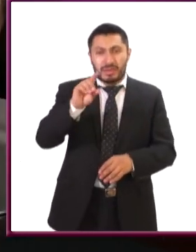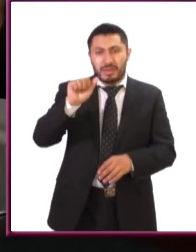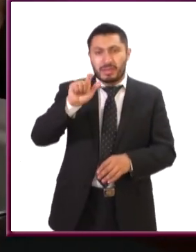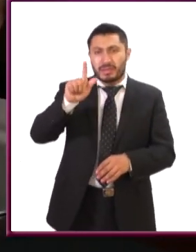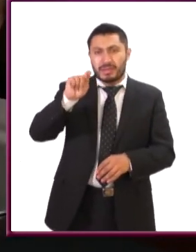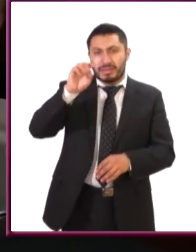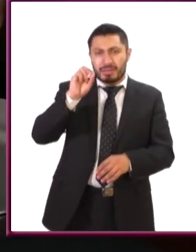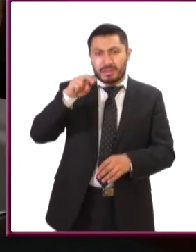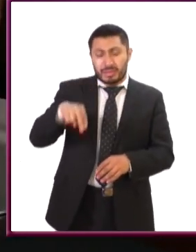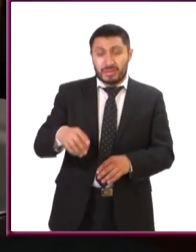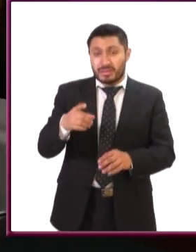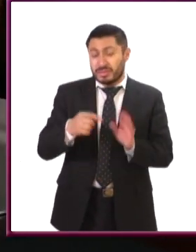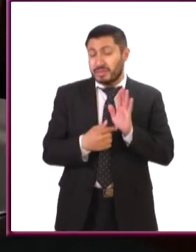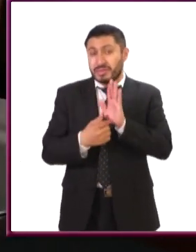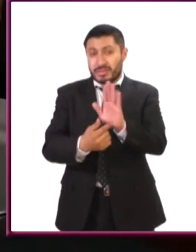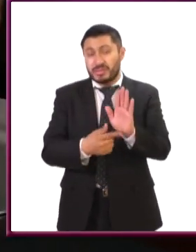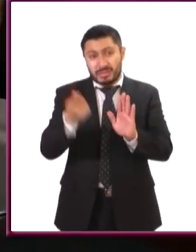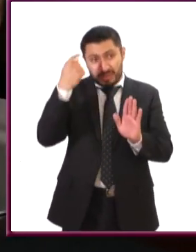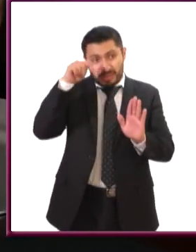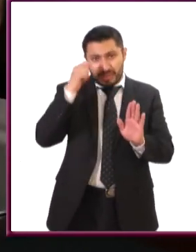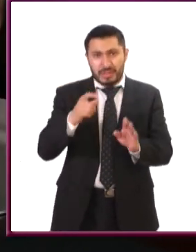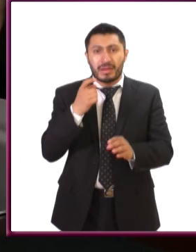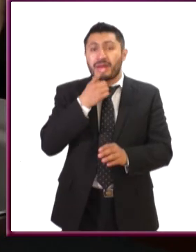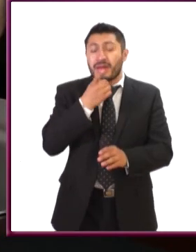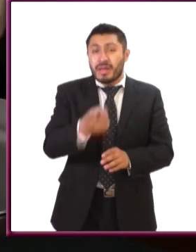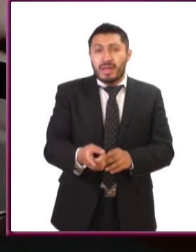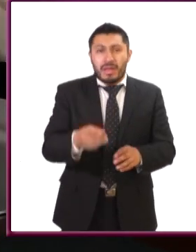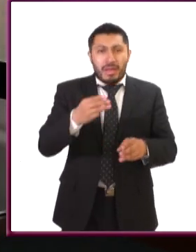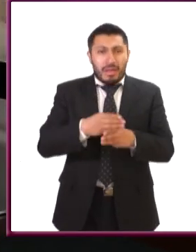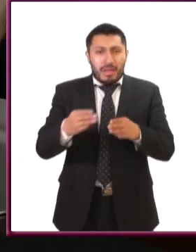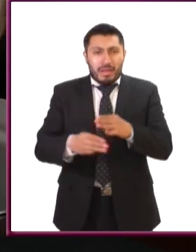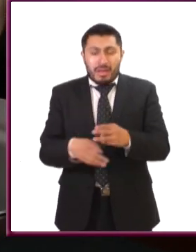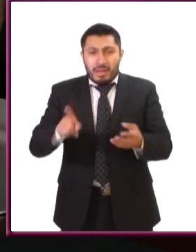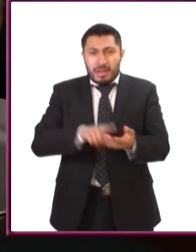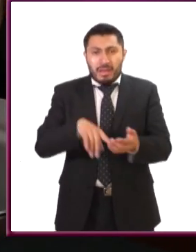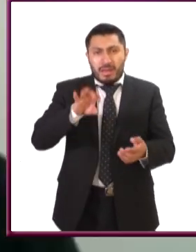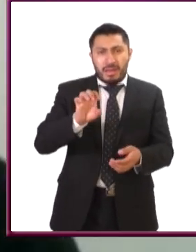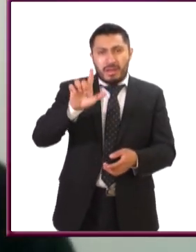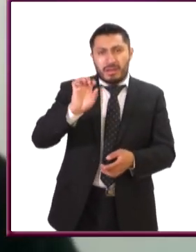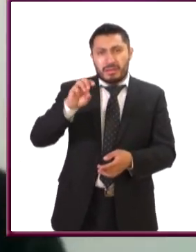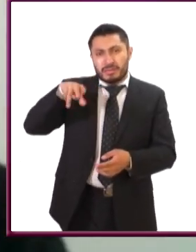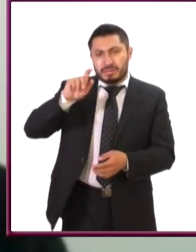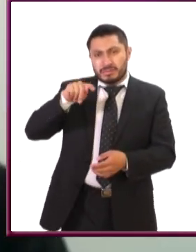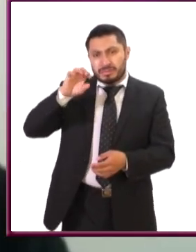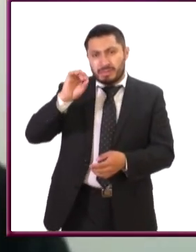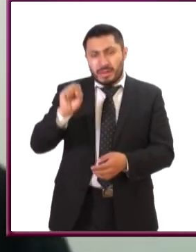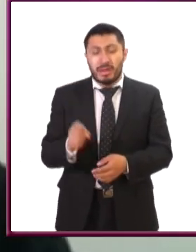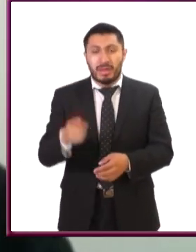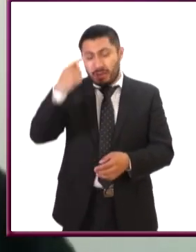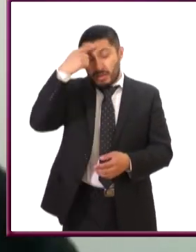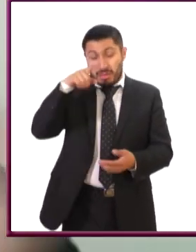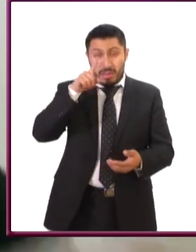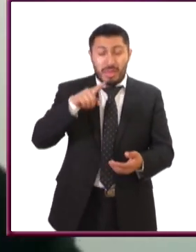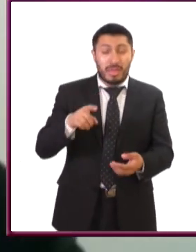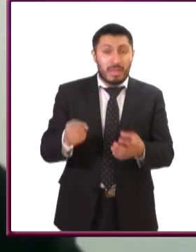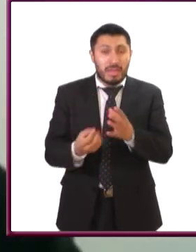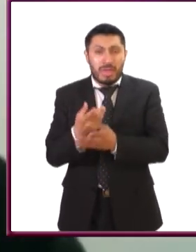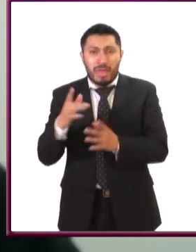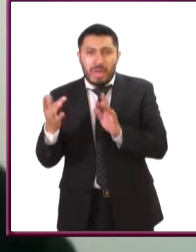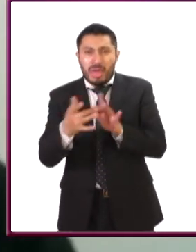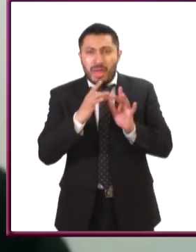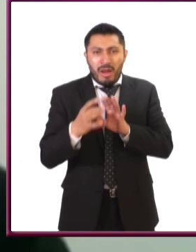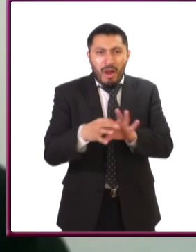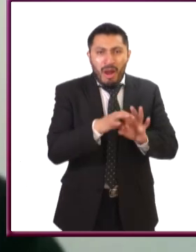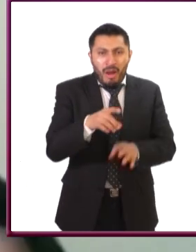llevó a Dalton a formular un modelo donde decía que la materia estaba formada por elementos que para formar